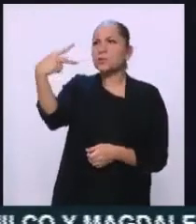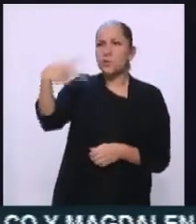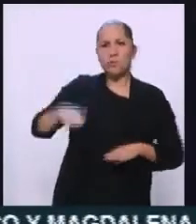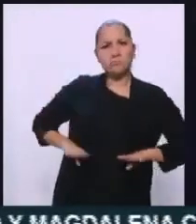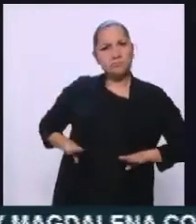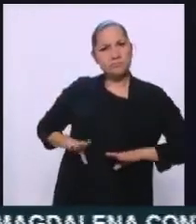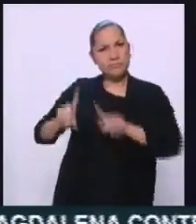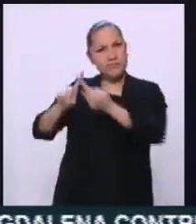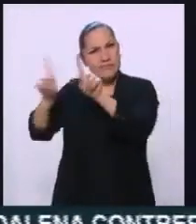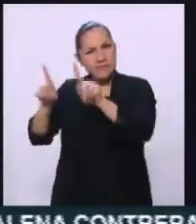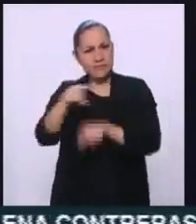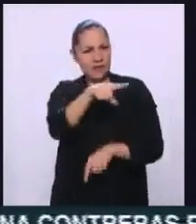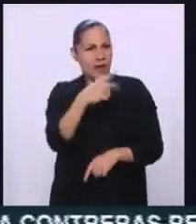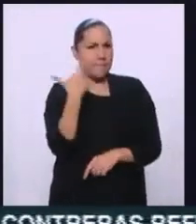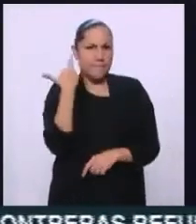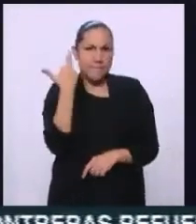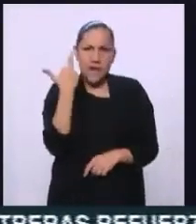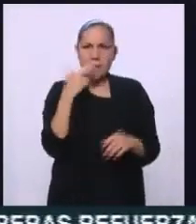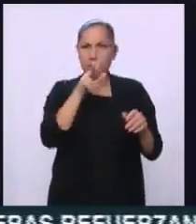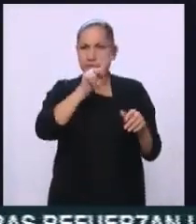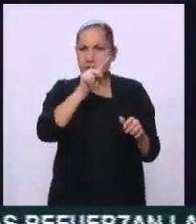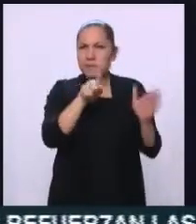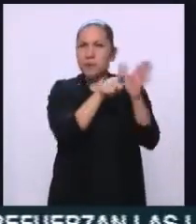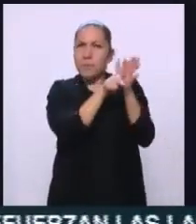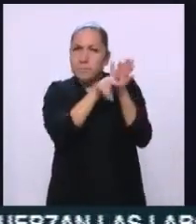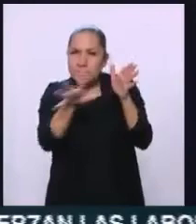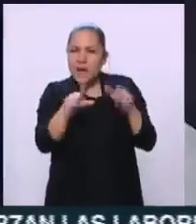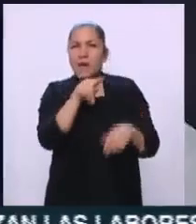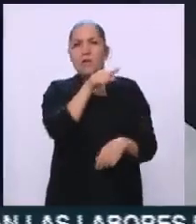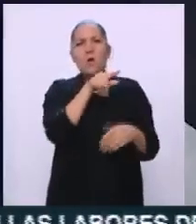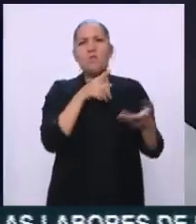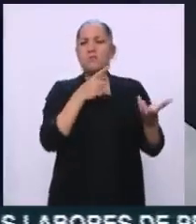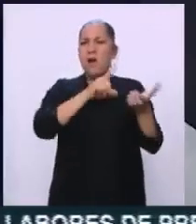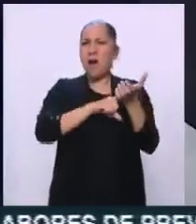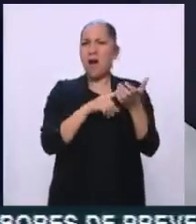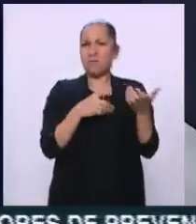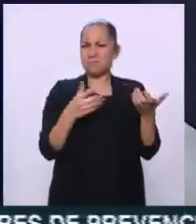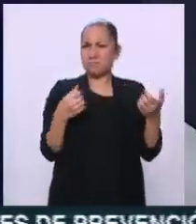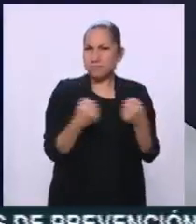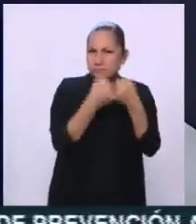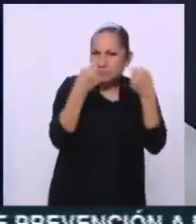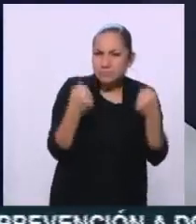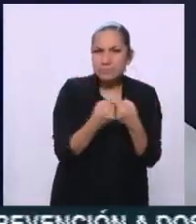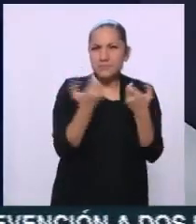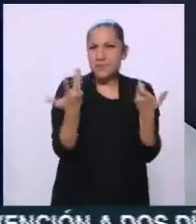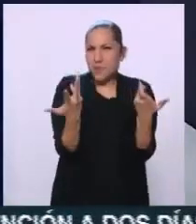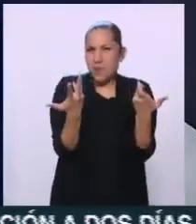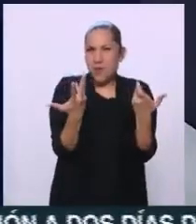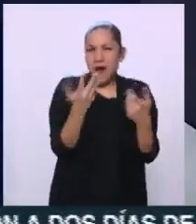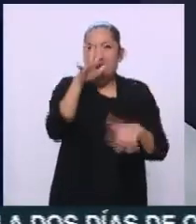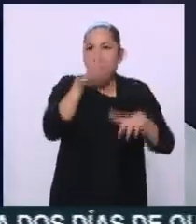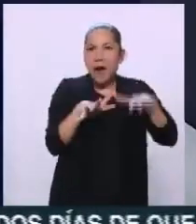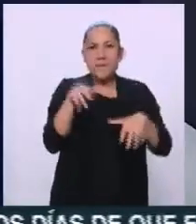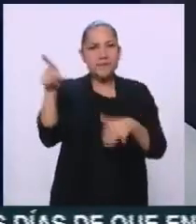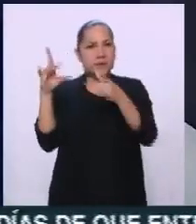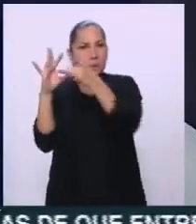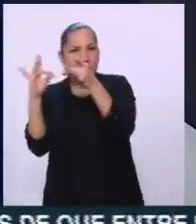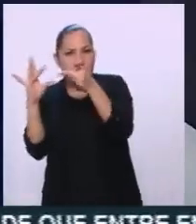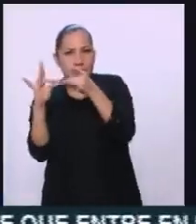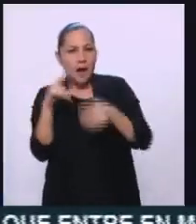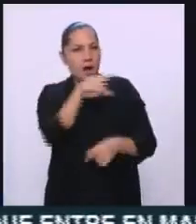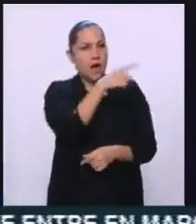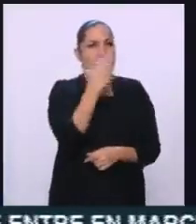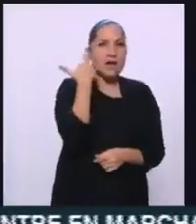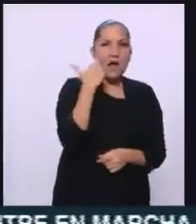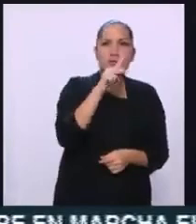gobierno y los medios de comunicación. Hay cosas de las que nos está hablando, hay cosas a las que se les da un